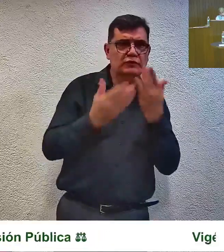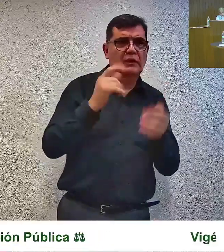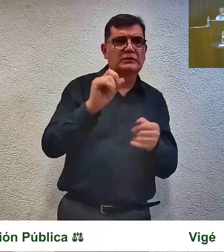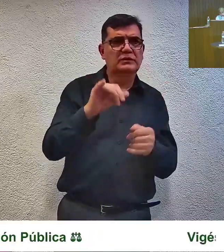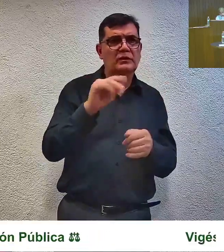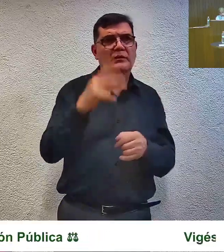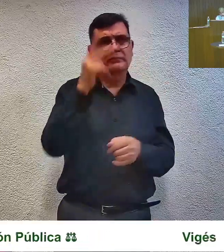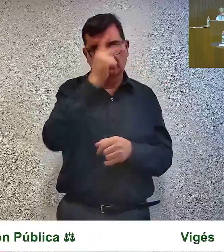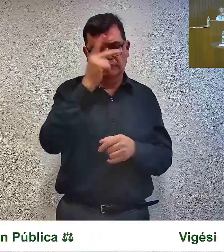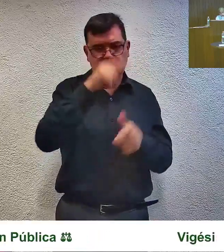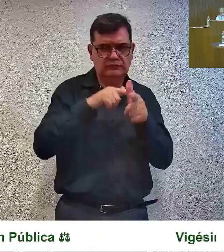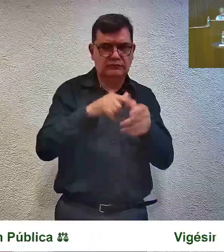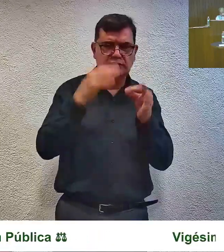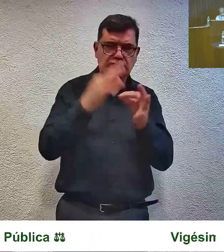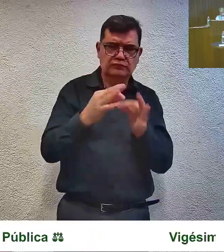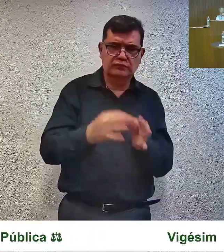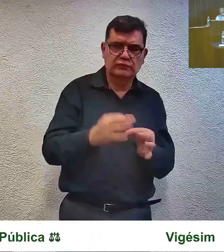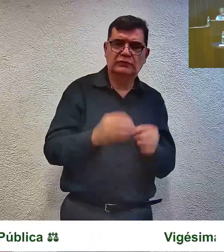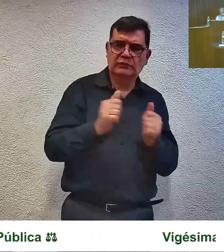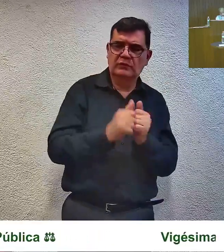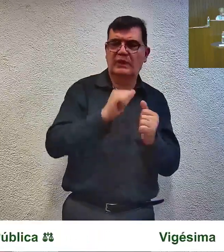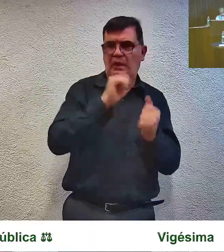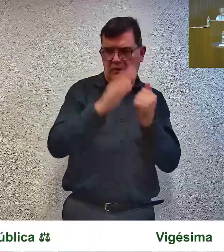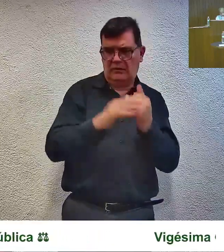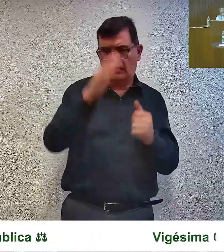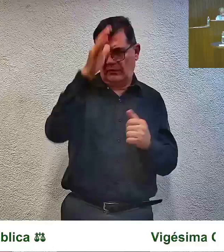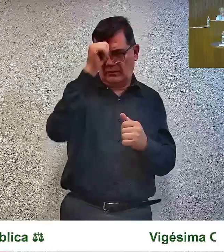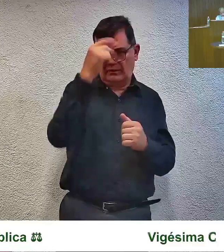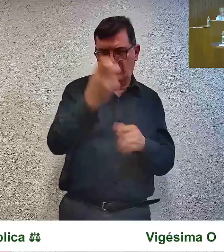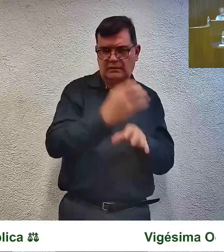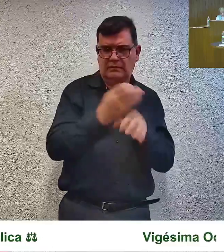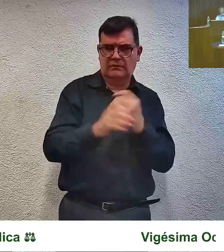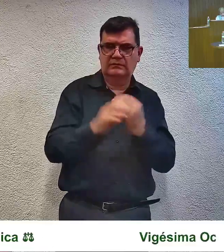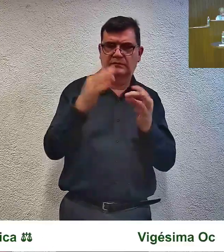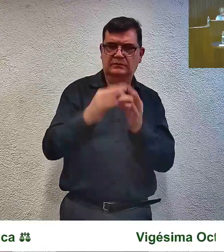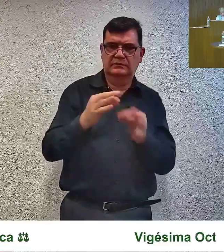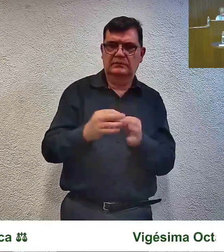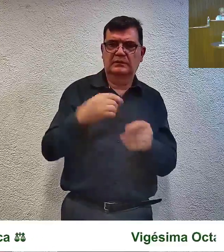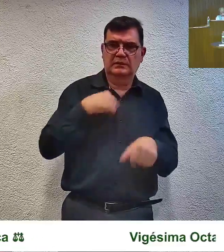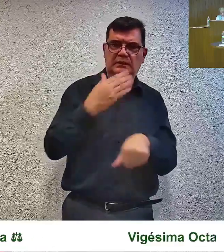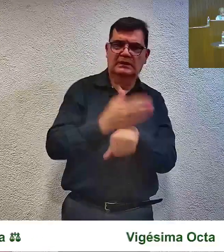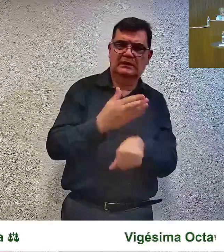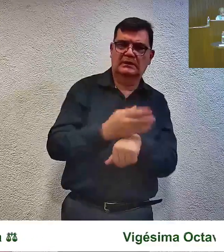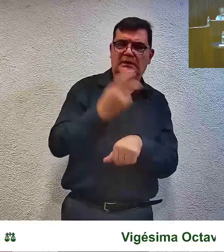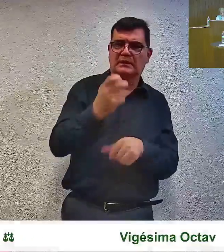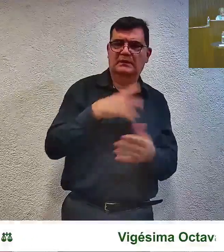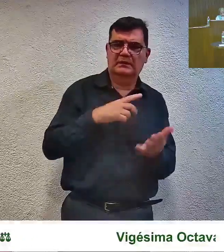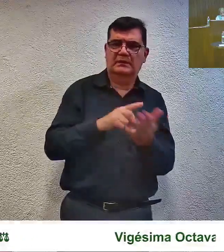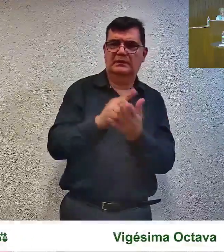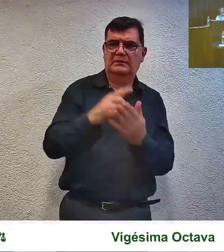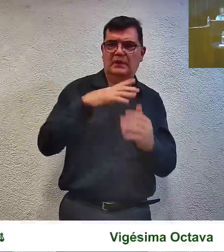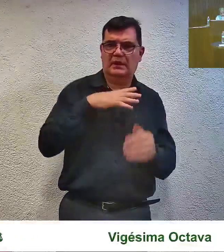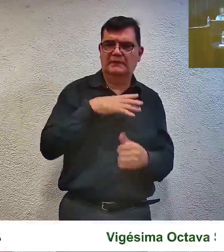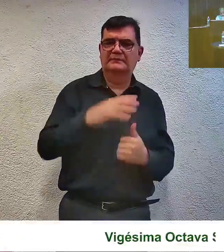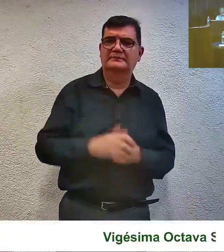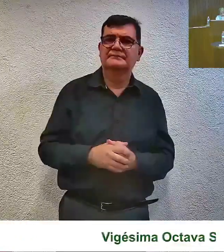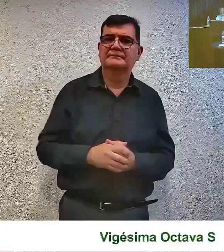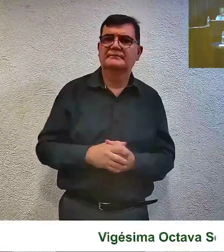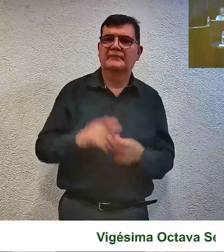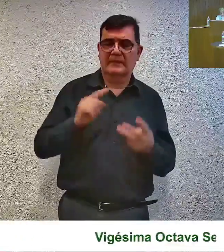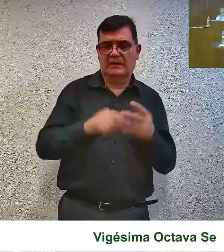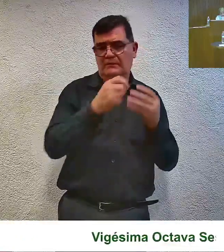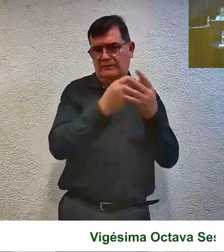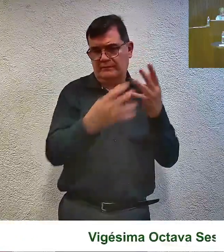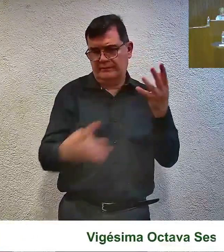a fin de estar en condiciones de emitir el acuerdo plenario sobre su cumplimiento de sentencia que en derecho corresponda. Derivado